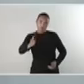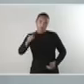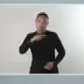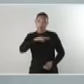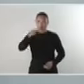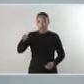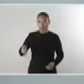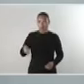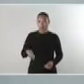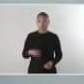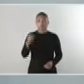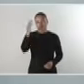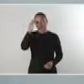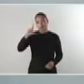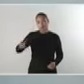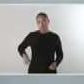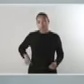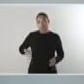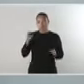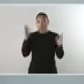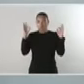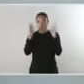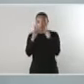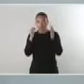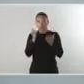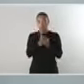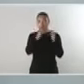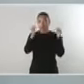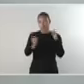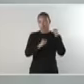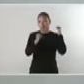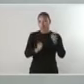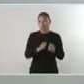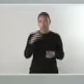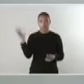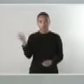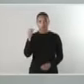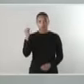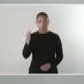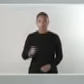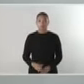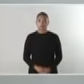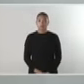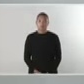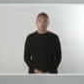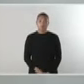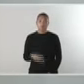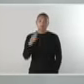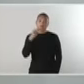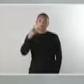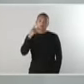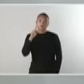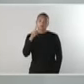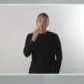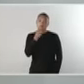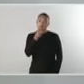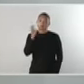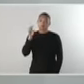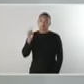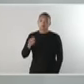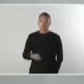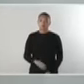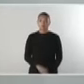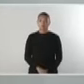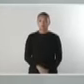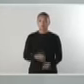que estará de frente agarrando la escoba vamos a ganar tiene el uso de la palabra por dos minutos y medio